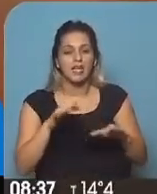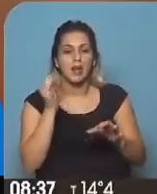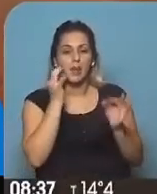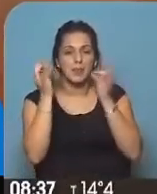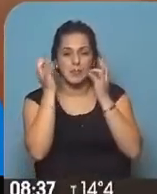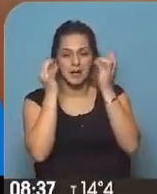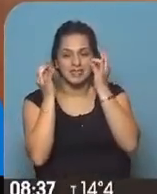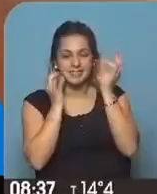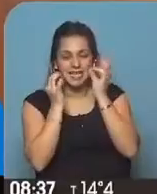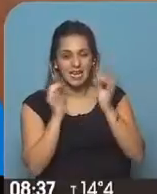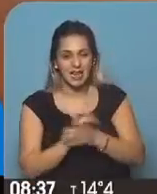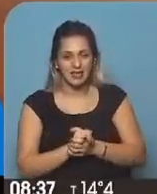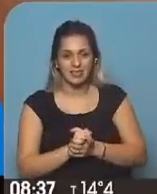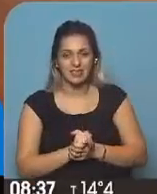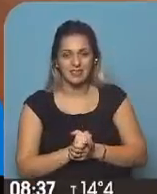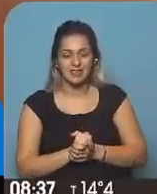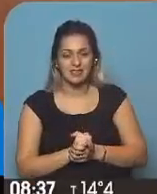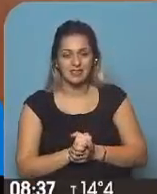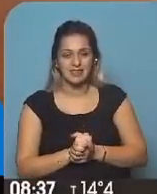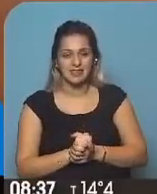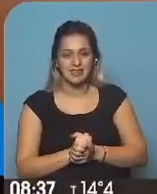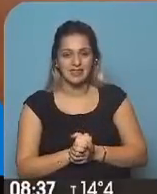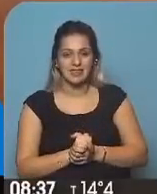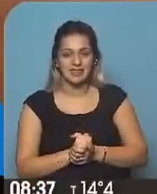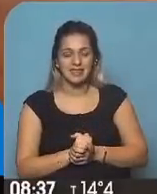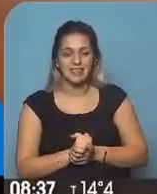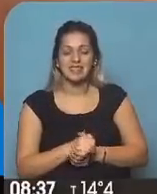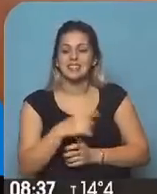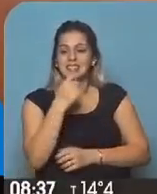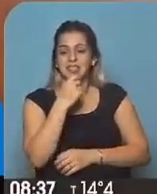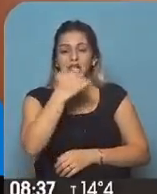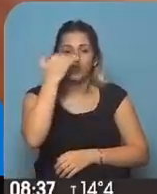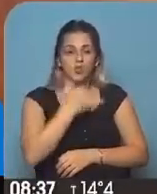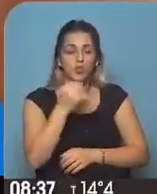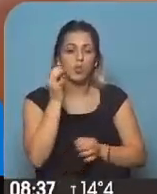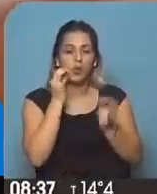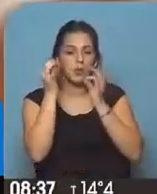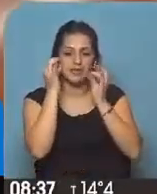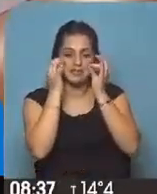varicela también decían que eran... No que tuvieron. Que esté cursando. Claro, el que tuvo, ya